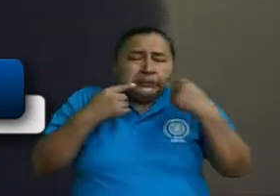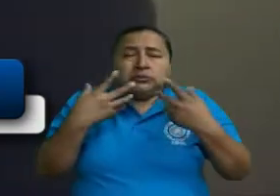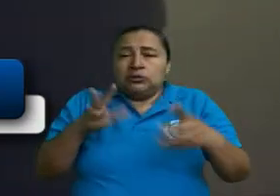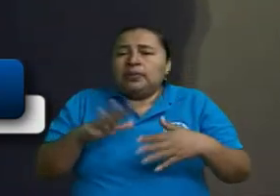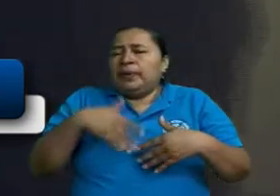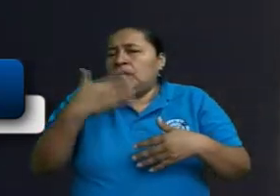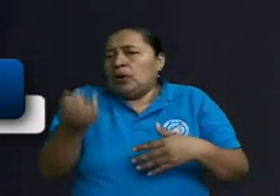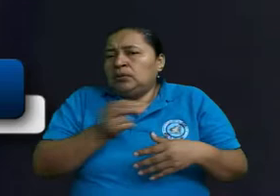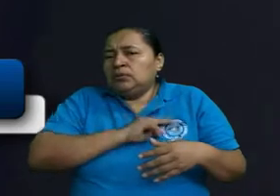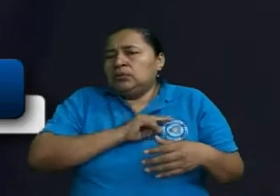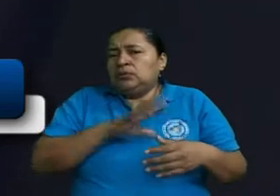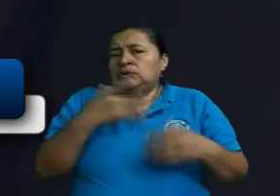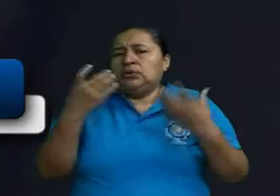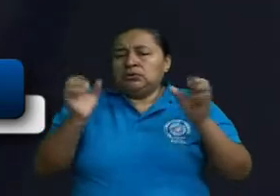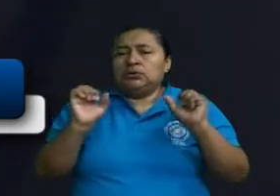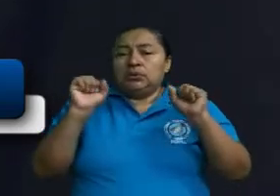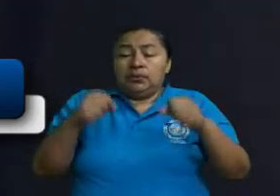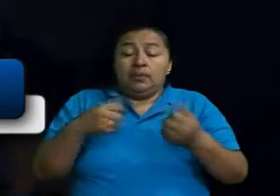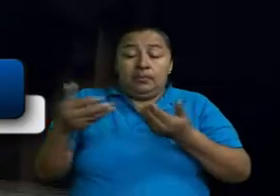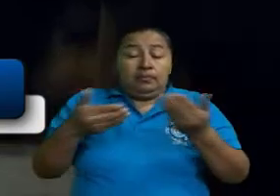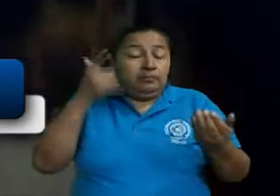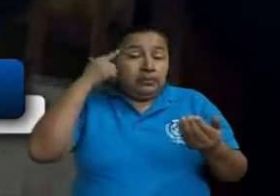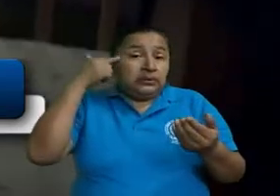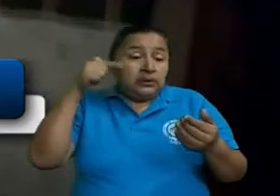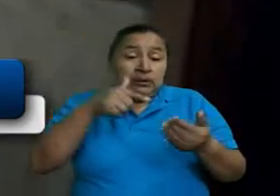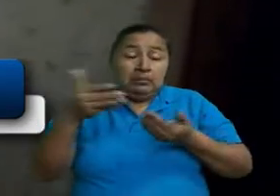la bebé tiene cólico.